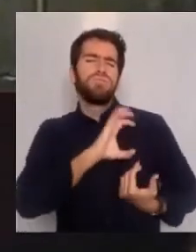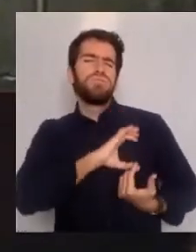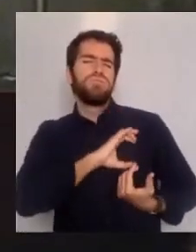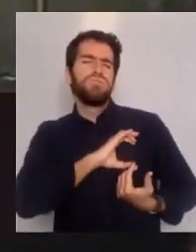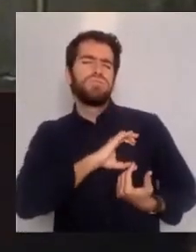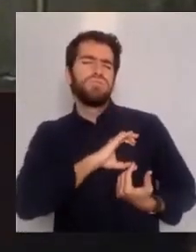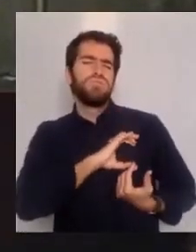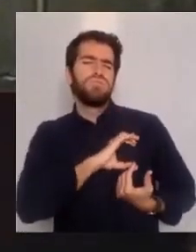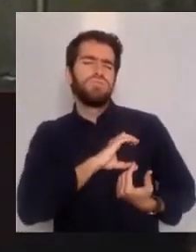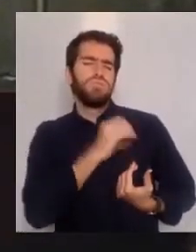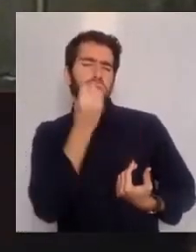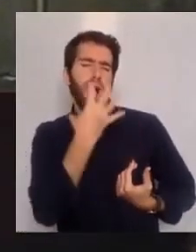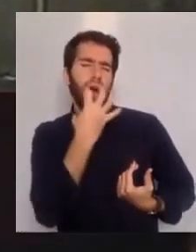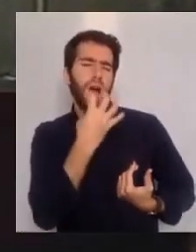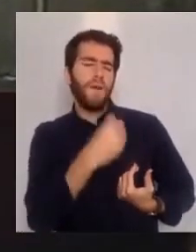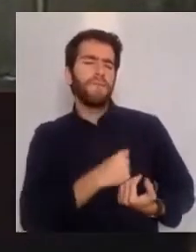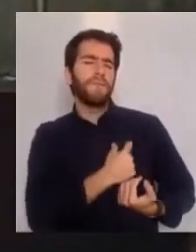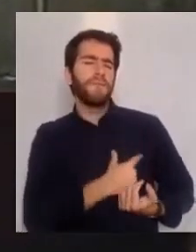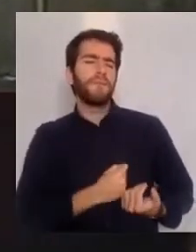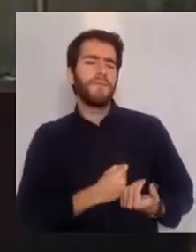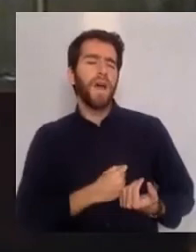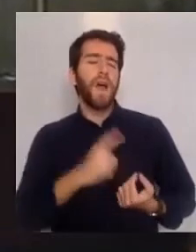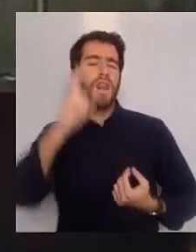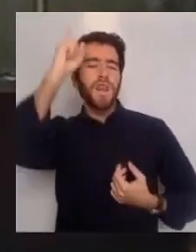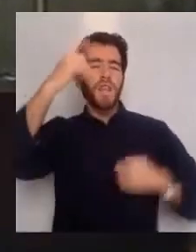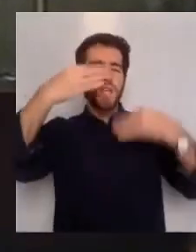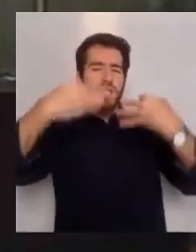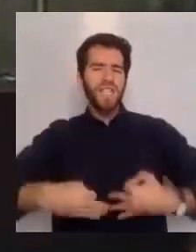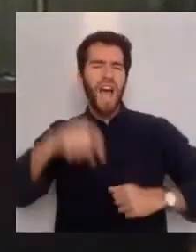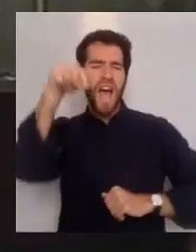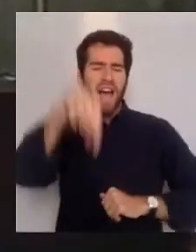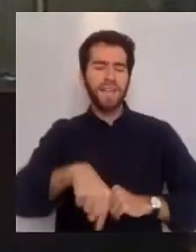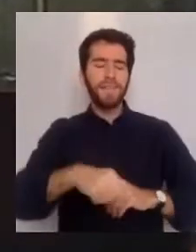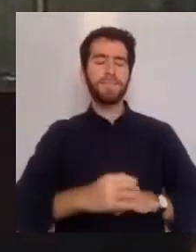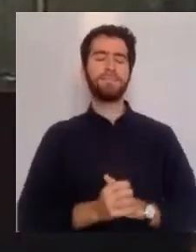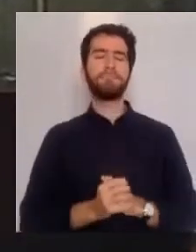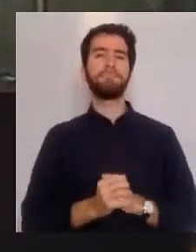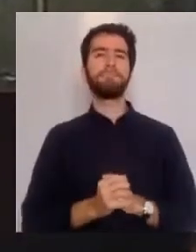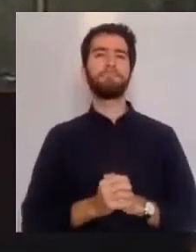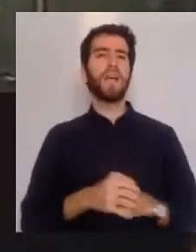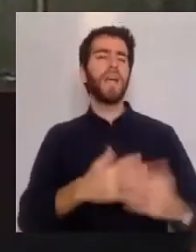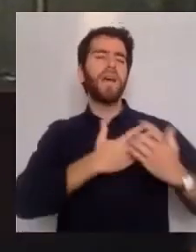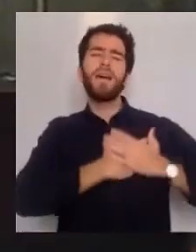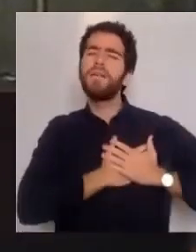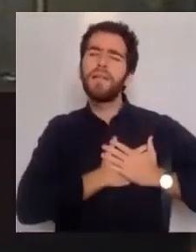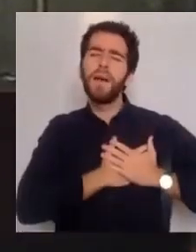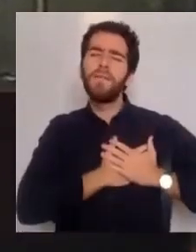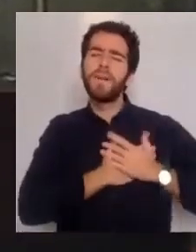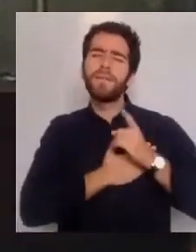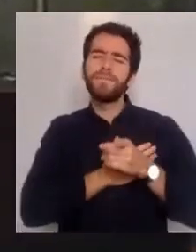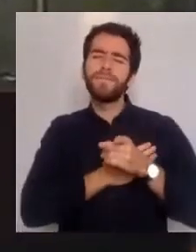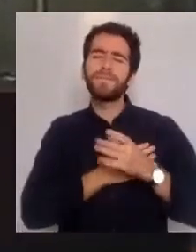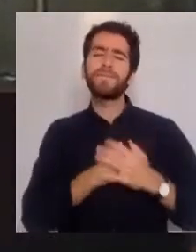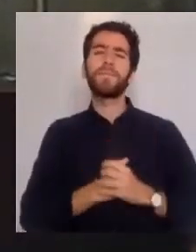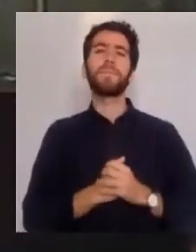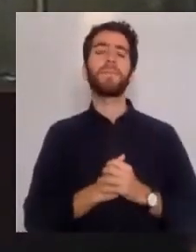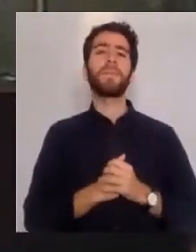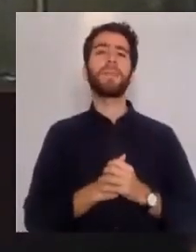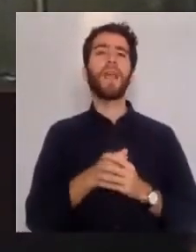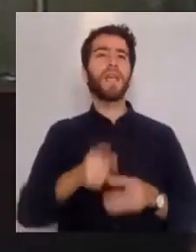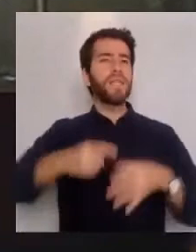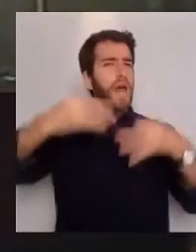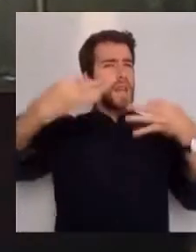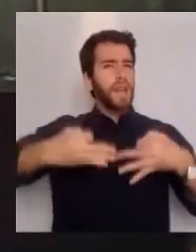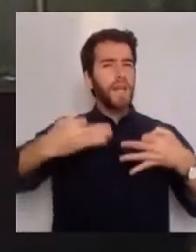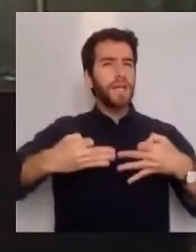le decía: «Dios está aquí y te ama». Y esa certeza de la presencia de